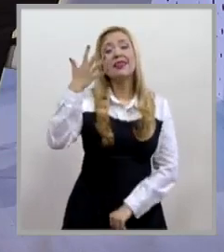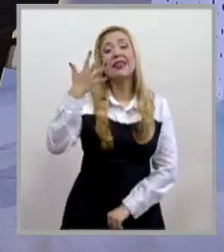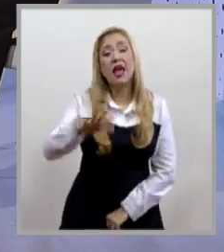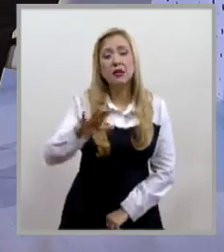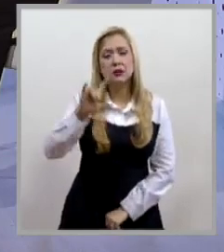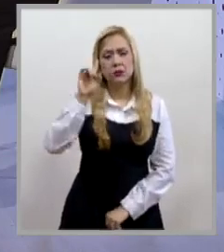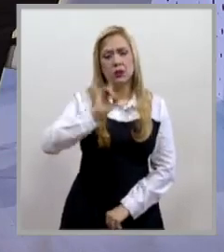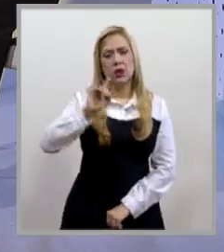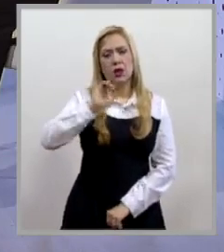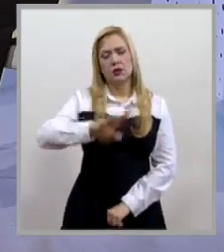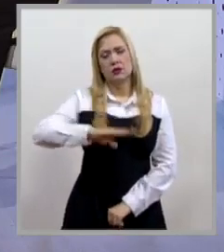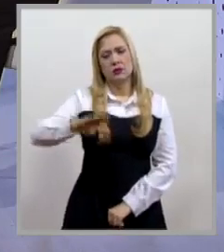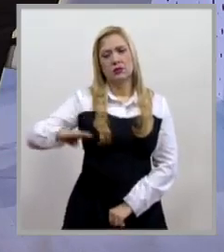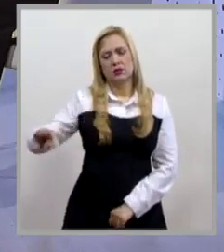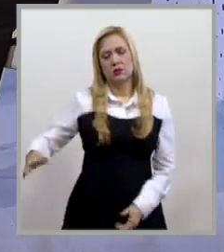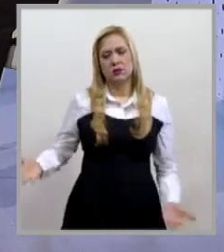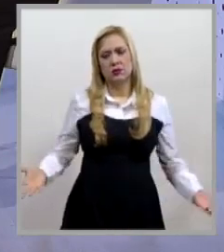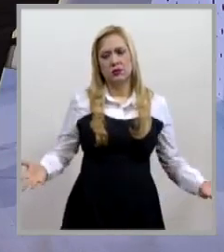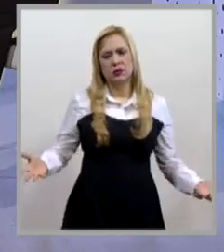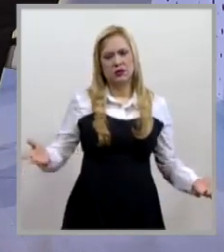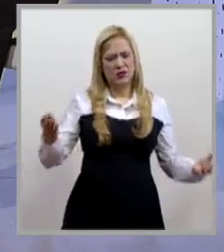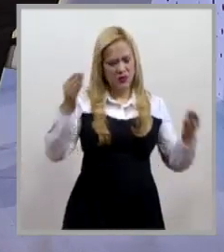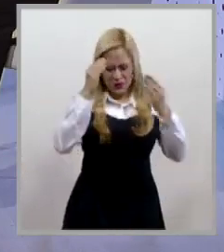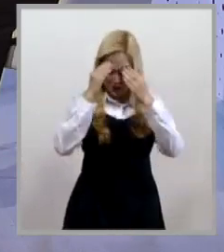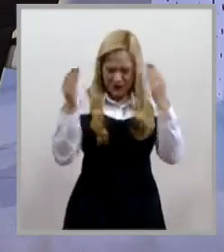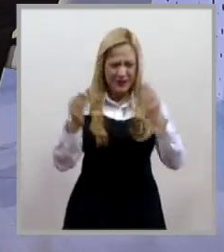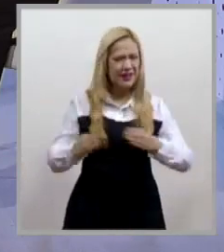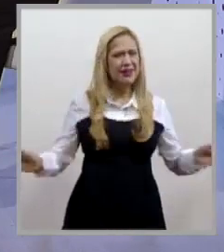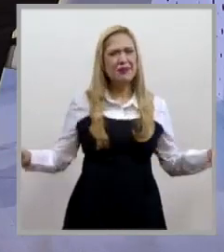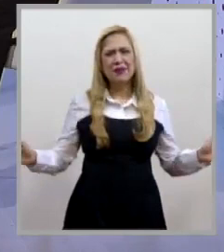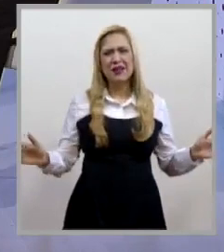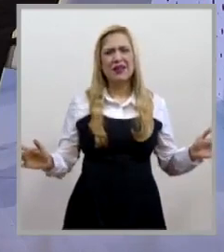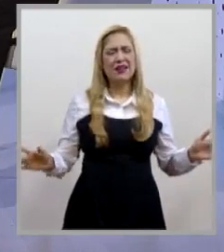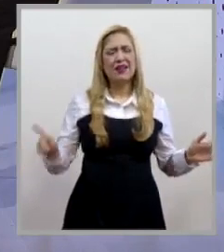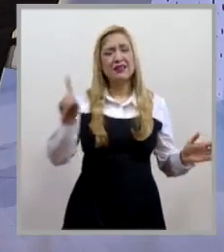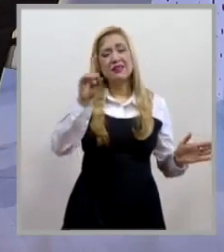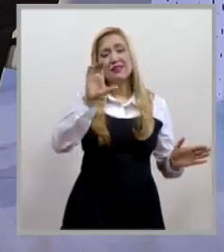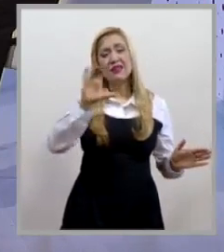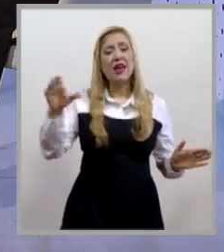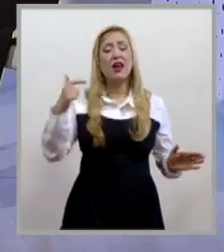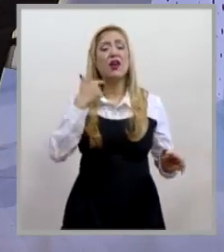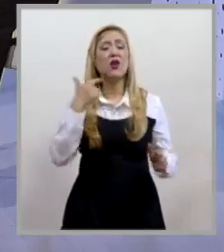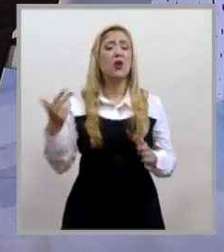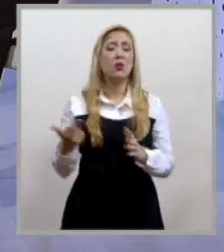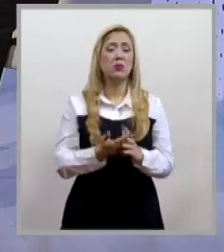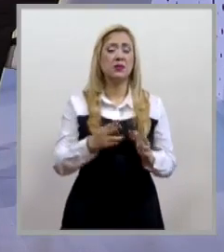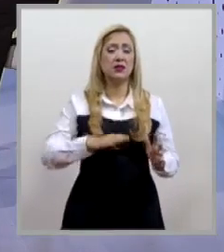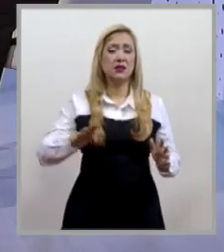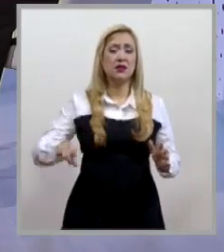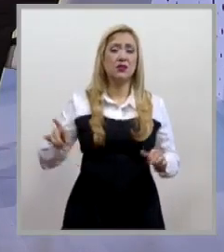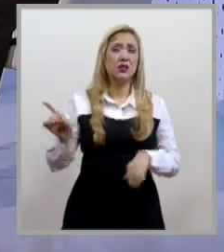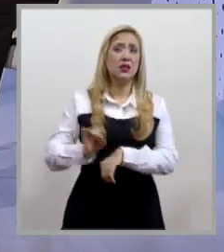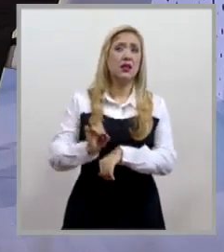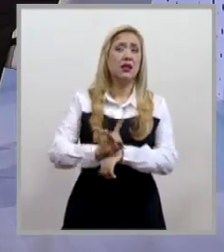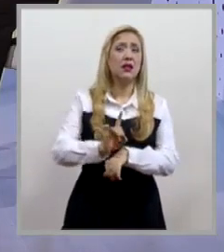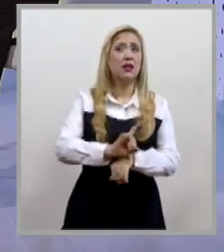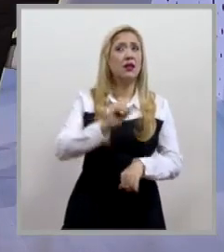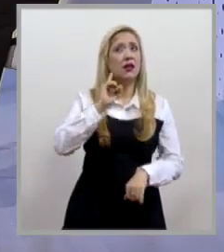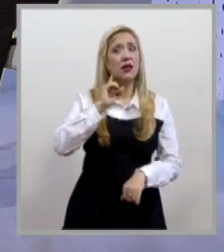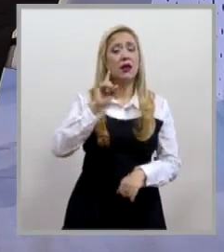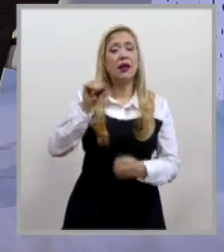situación terrible. Si son 100 homicidios aproximadamente promedio diarios, estamos hablando